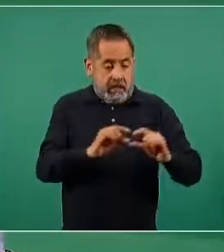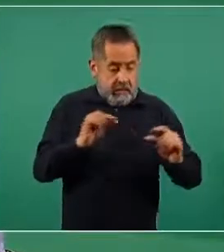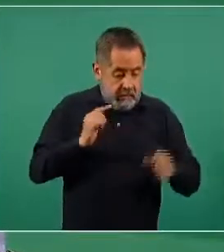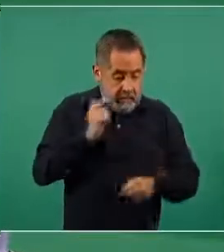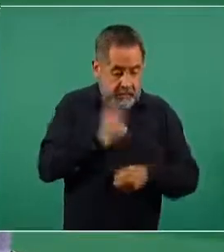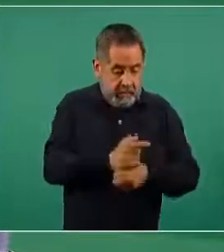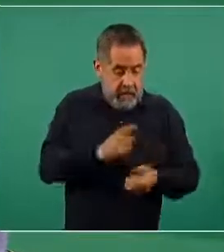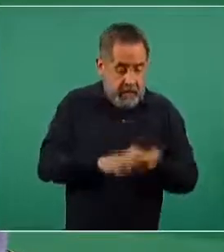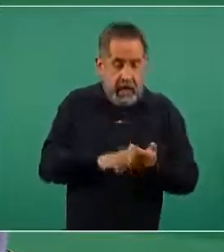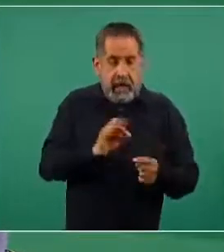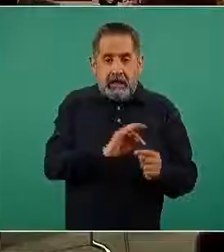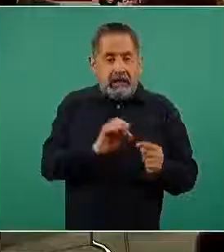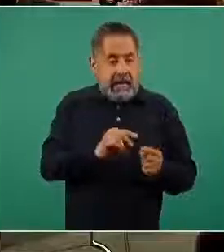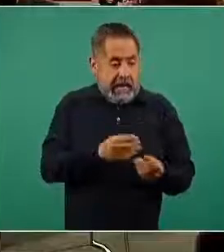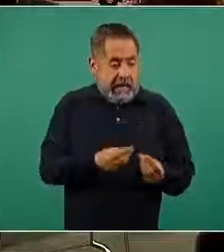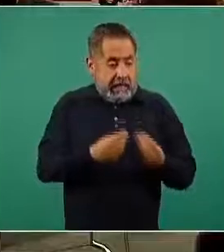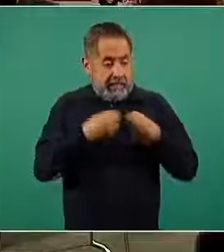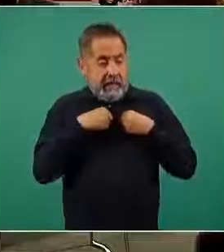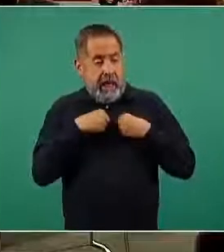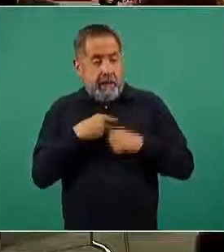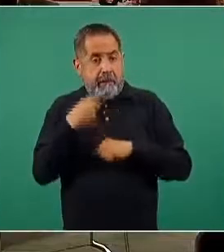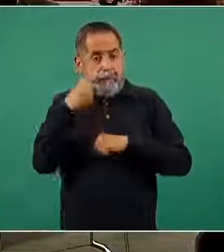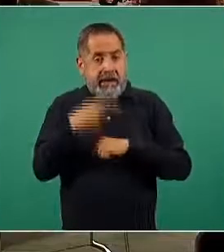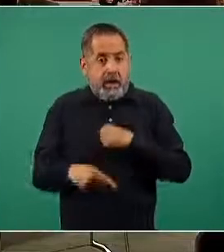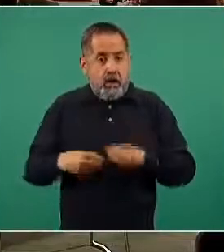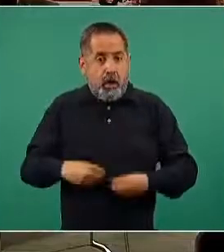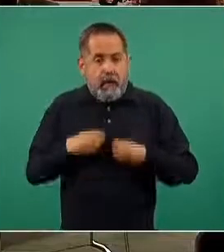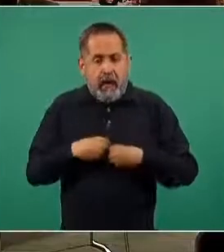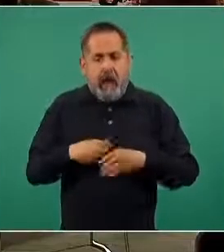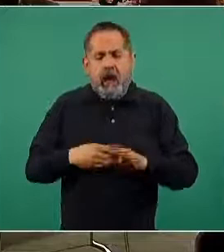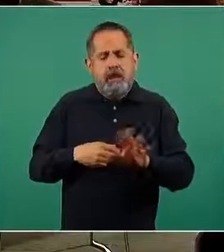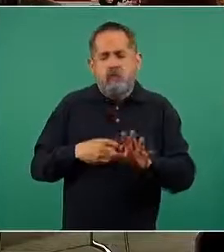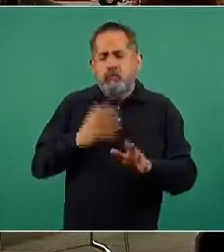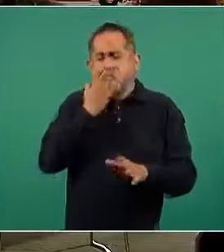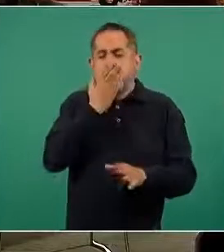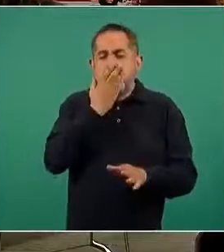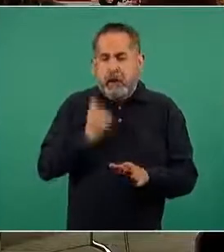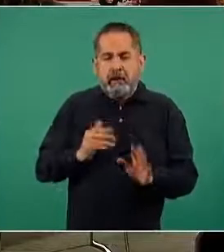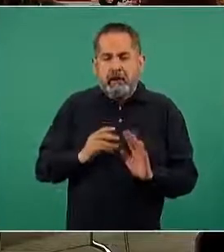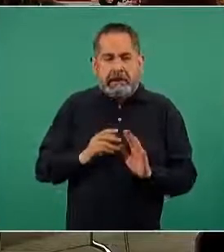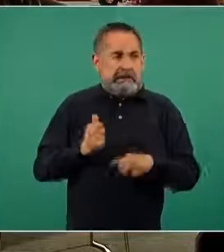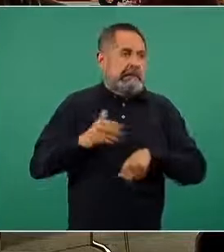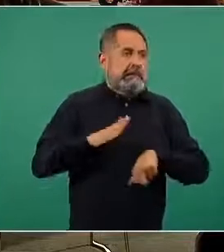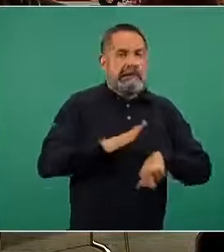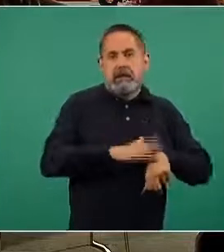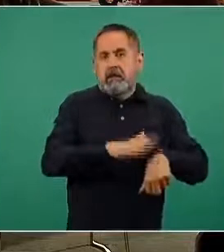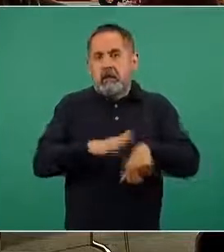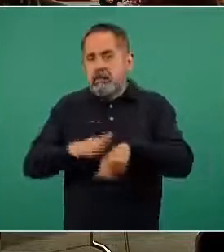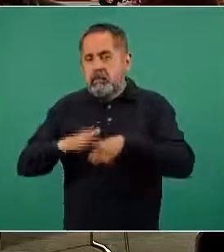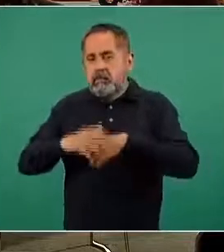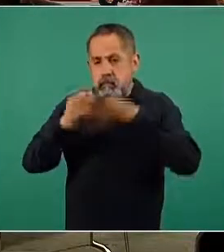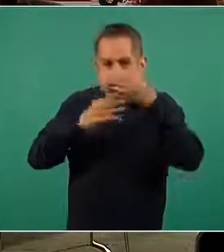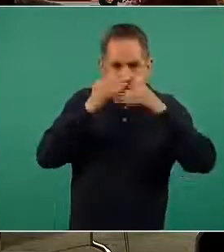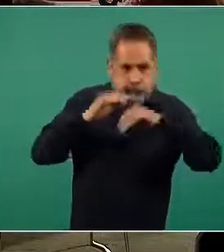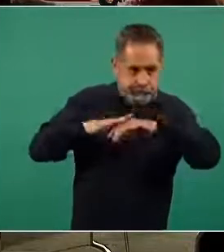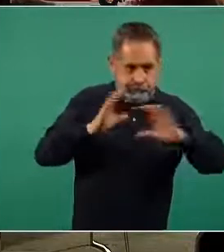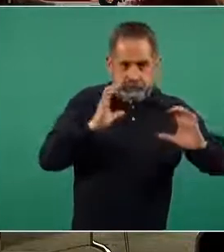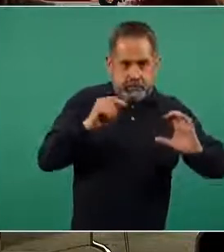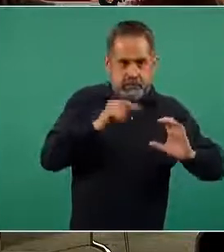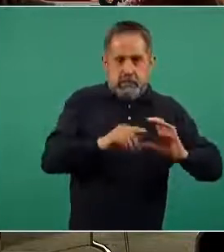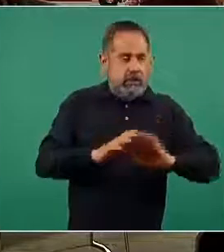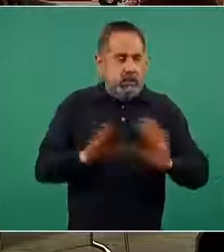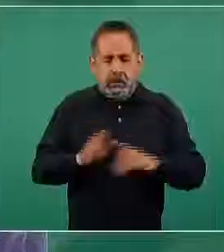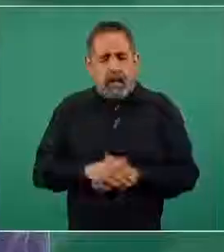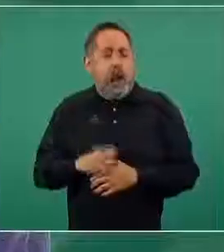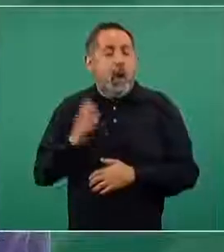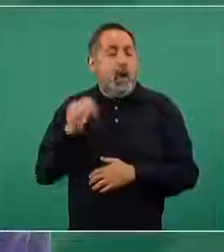elemento que pudiera poner en riesgo la población y que requiriera que se hiciera una advertencia sanitaria. Si así